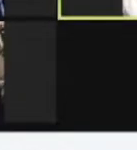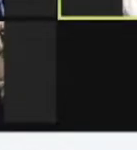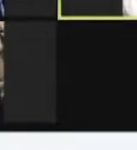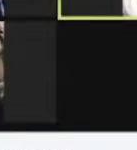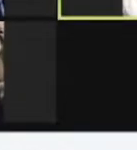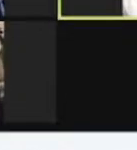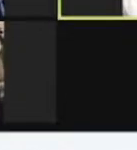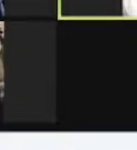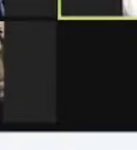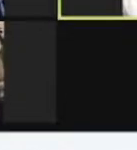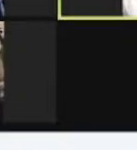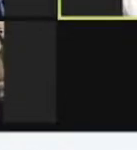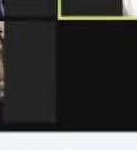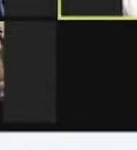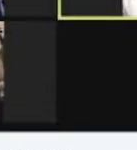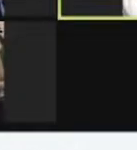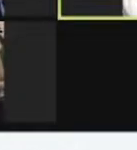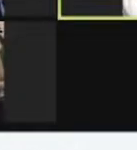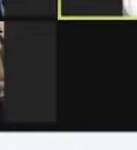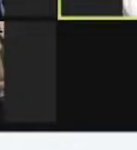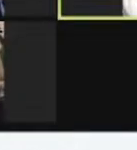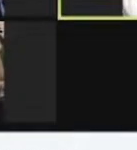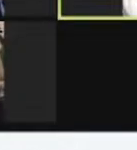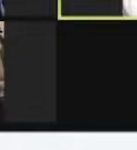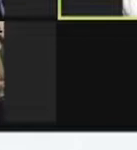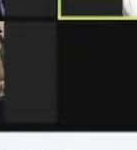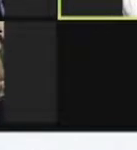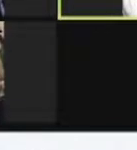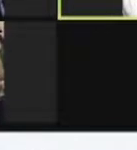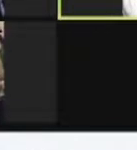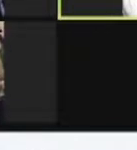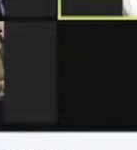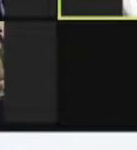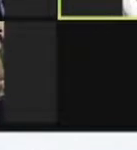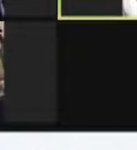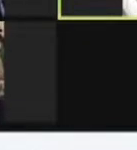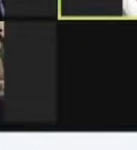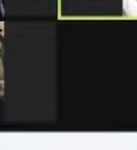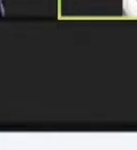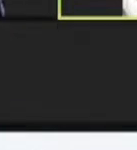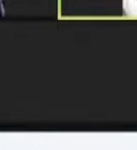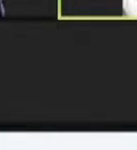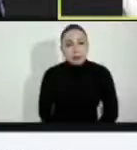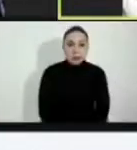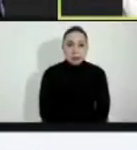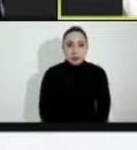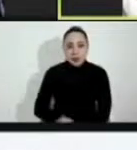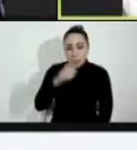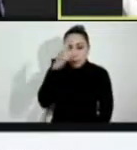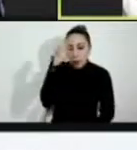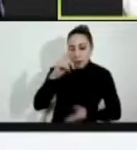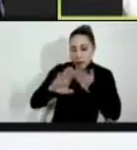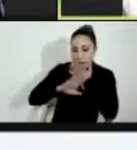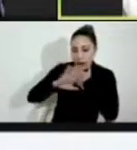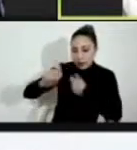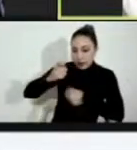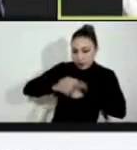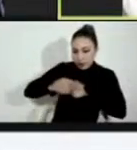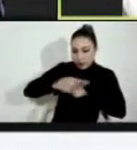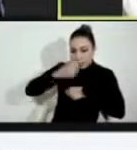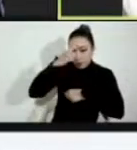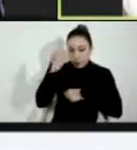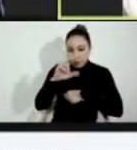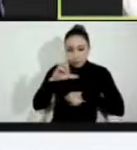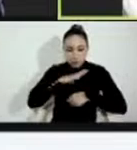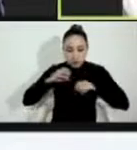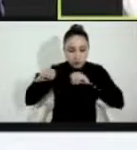eficiente, logrando una mejor protección futura, mejorando las medidas de reducción de riesgos y saliendo fortalecidos del evento. En muchas